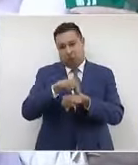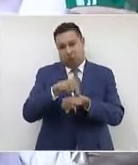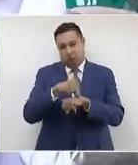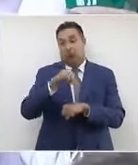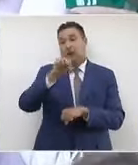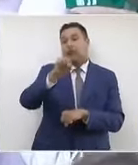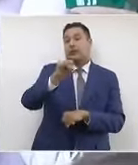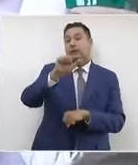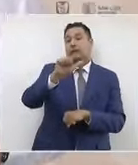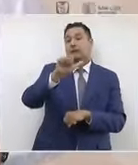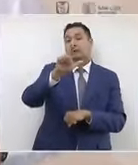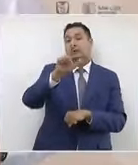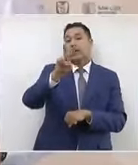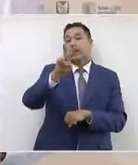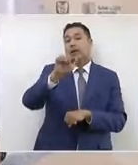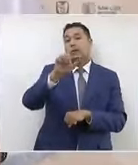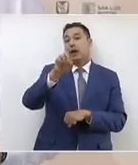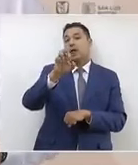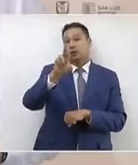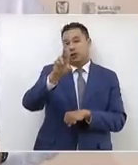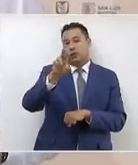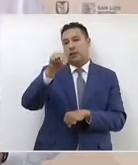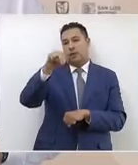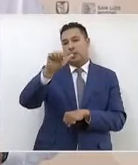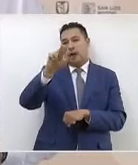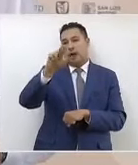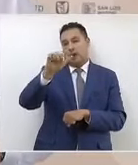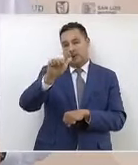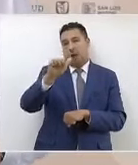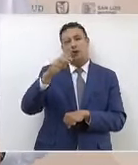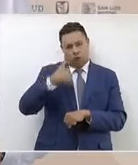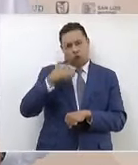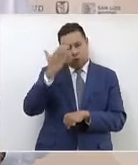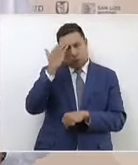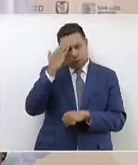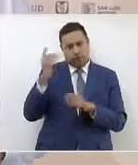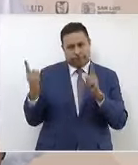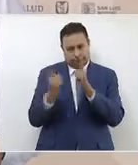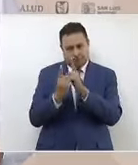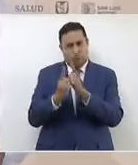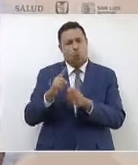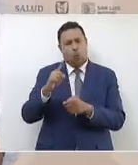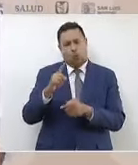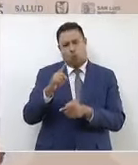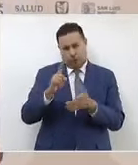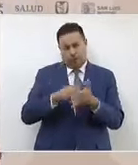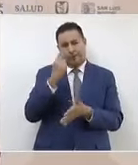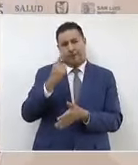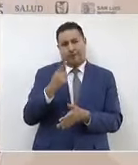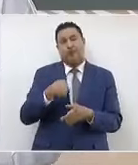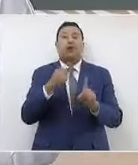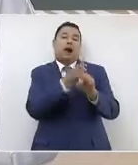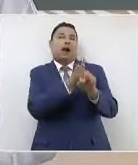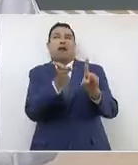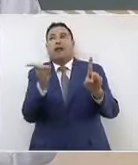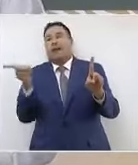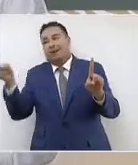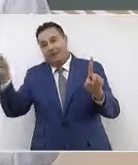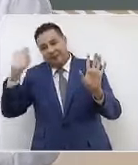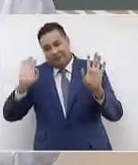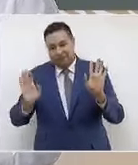Salvador Nava, que lo conocí. Fíjense que una vez, ya me estoy desviando mucho,